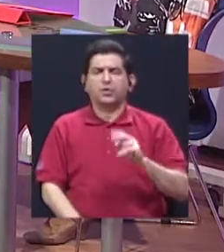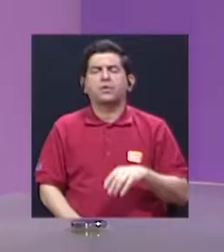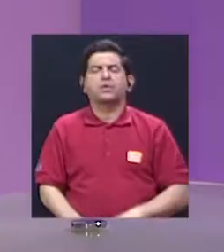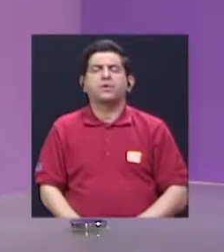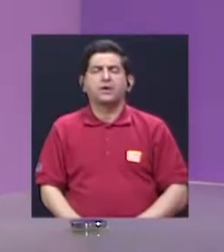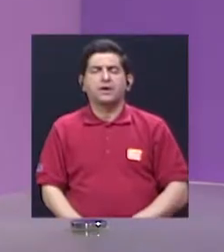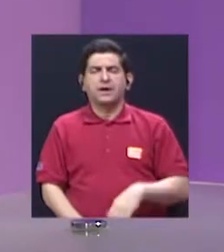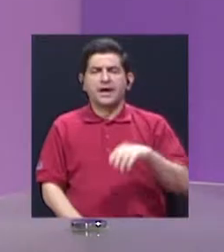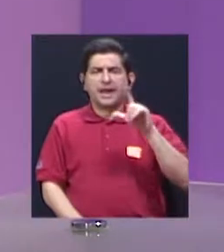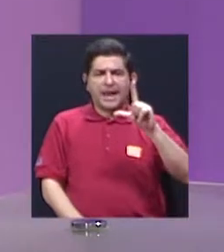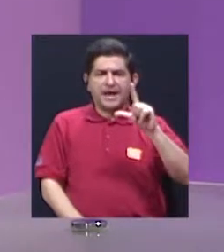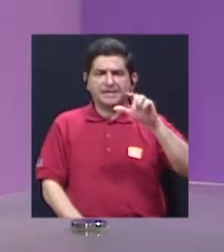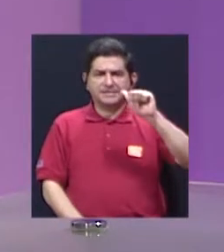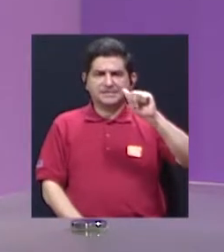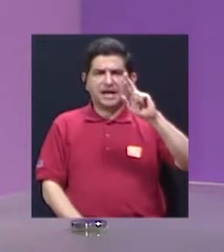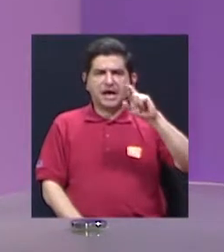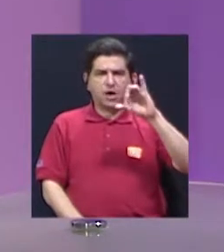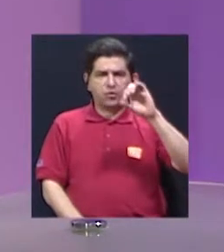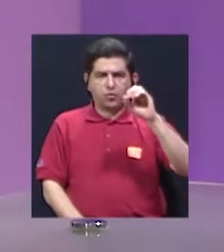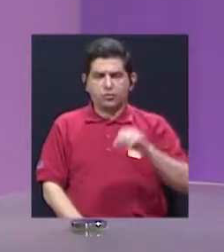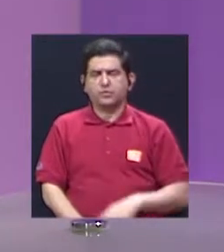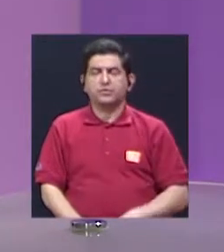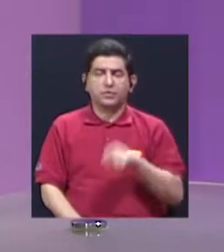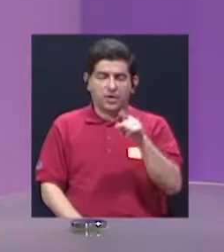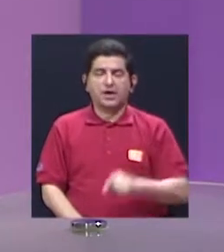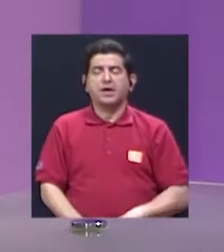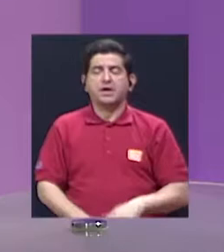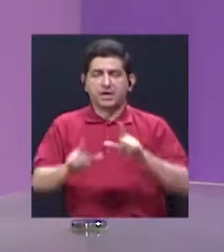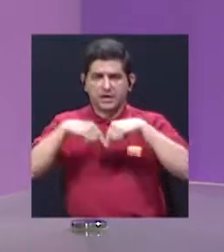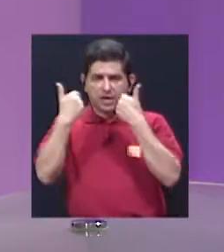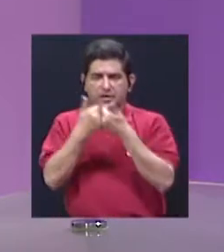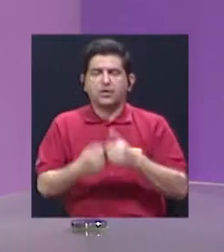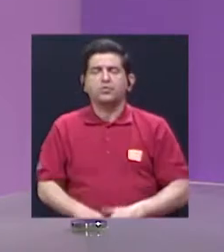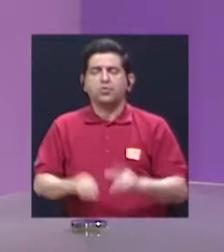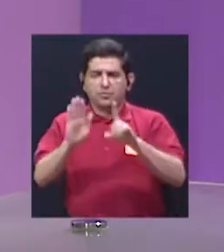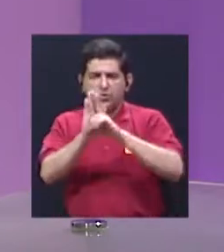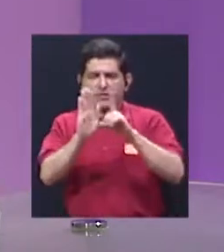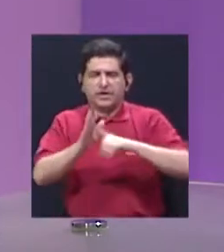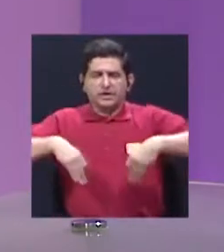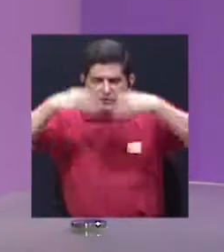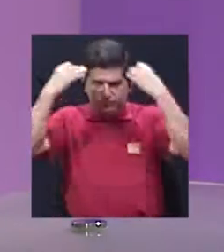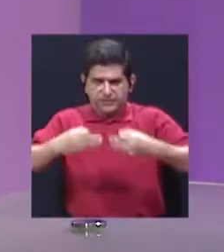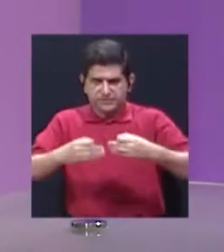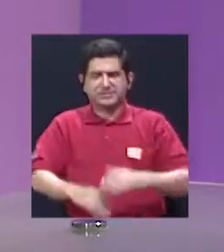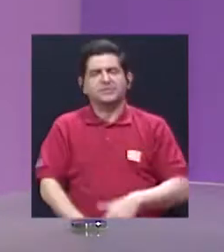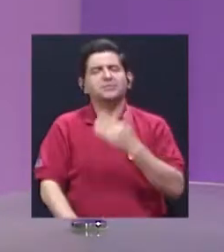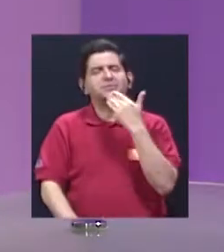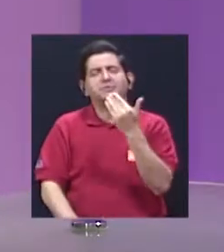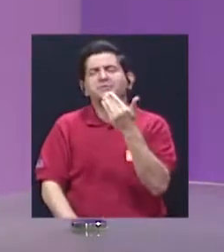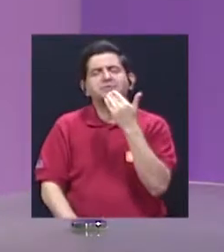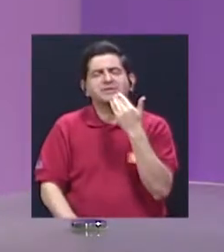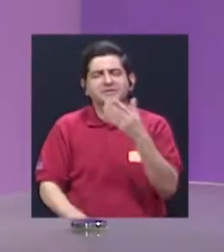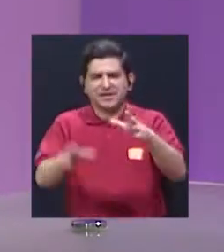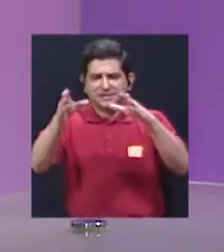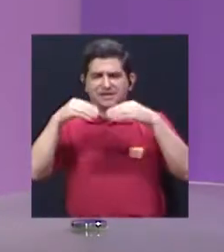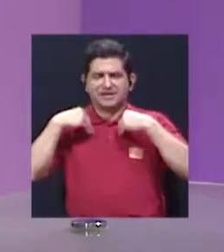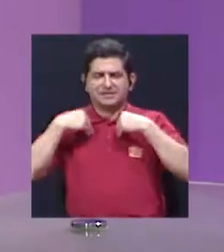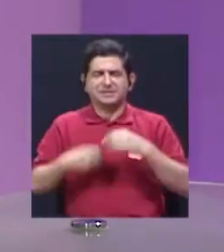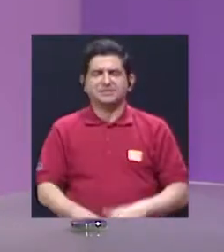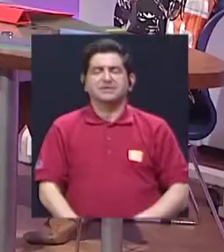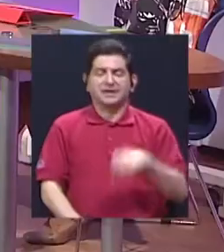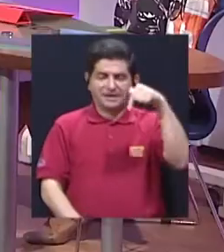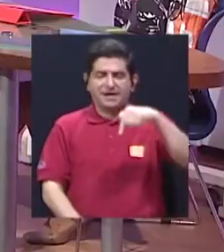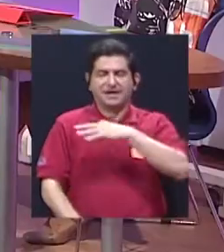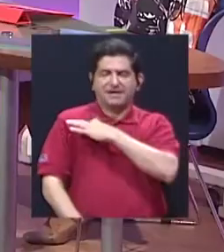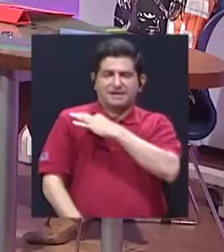Larisa Arroyo, quien es abogada de la colectiva por el derecho a decidir. Larisa, bienvenida y muchas gracias por aceptar la invitación de